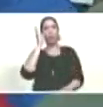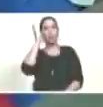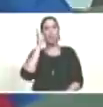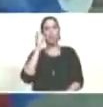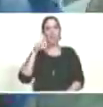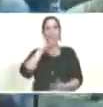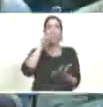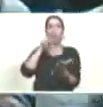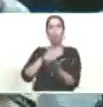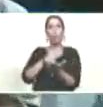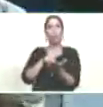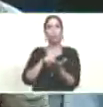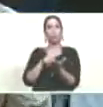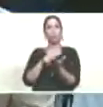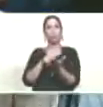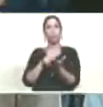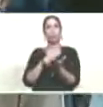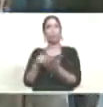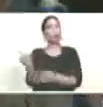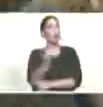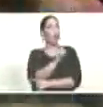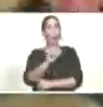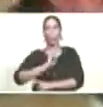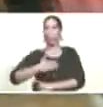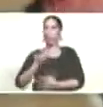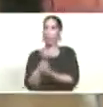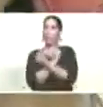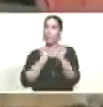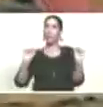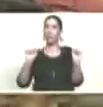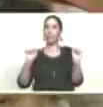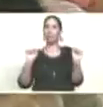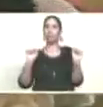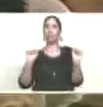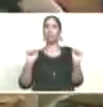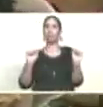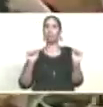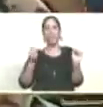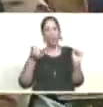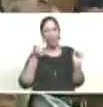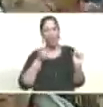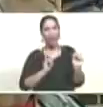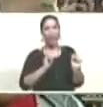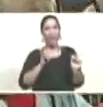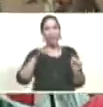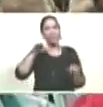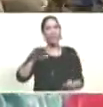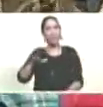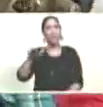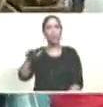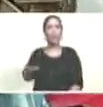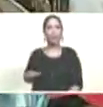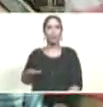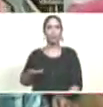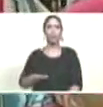nacional. No podemos permitir que haya un retroceso.